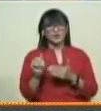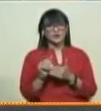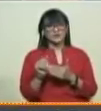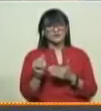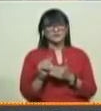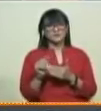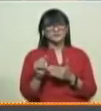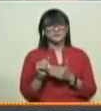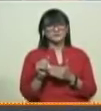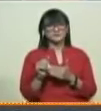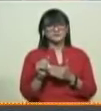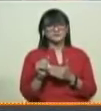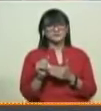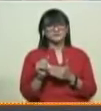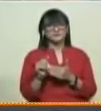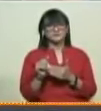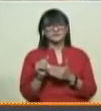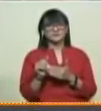llegó a